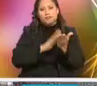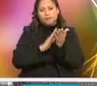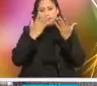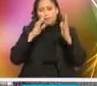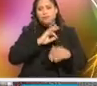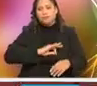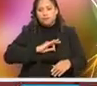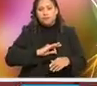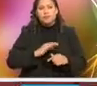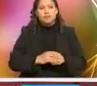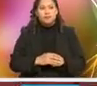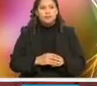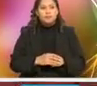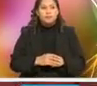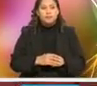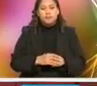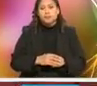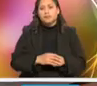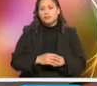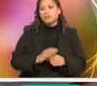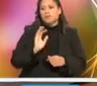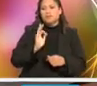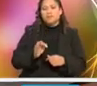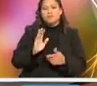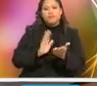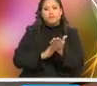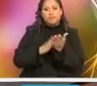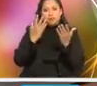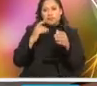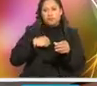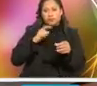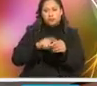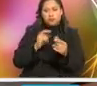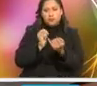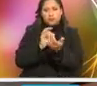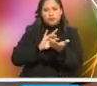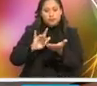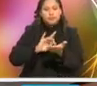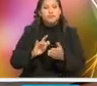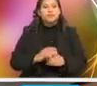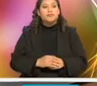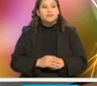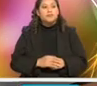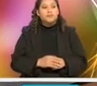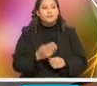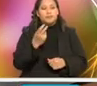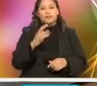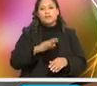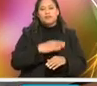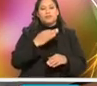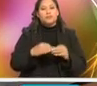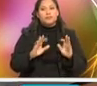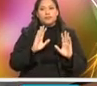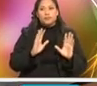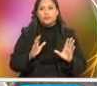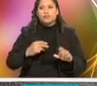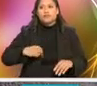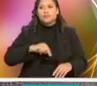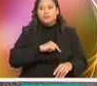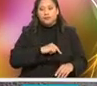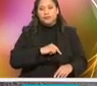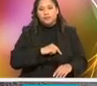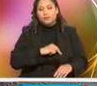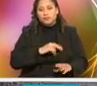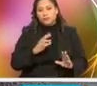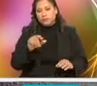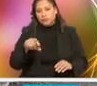felicitarlas y sumarnos. Reconocerlas, claro está. Y sumarnos, ¿no? Nosotros también. Así es, para que esto ya por fin, pues lleguemos ya en